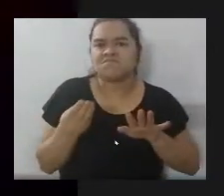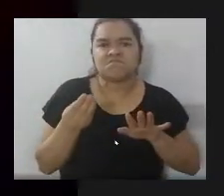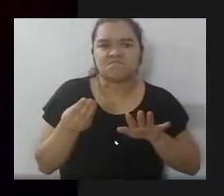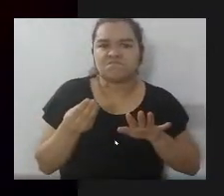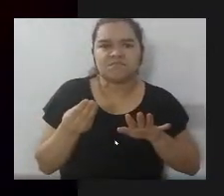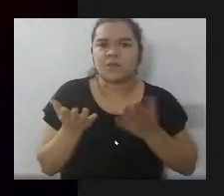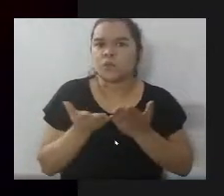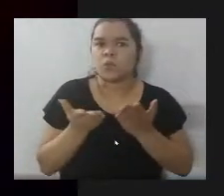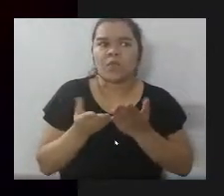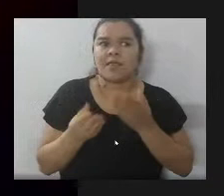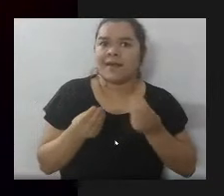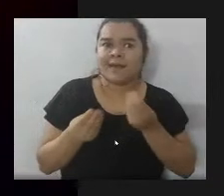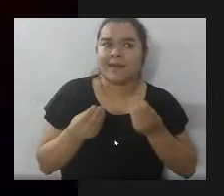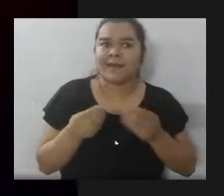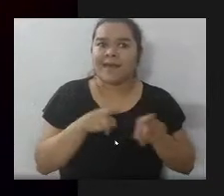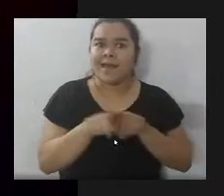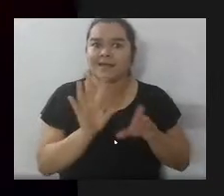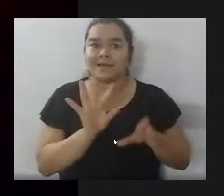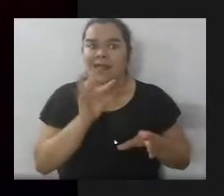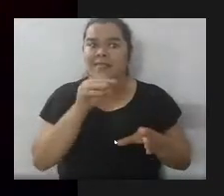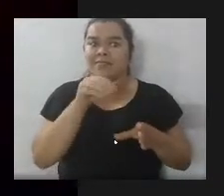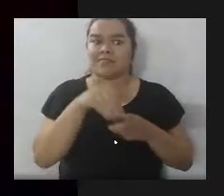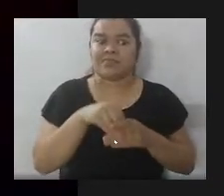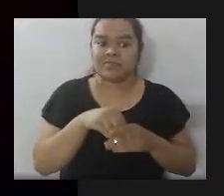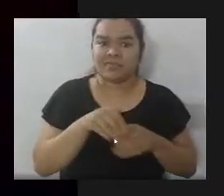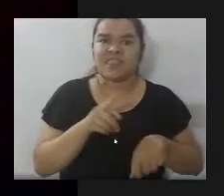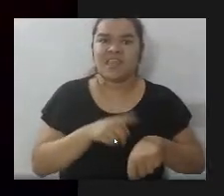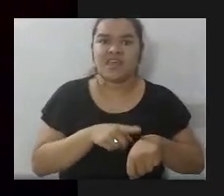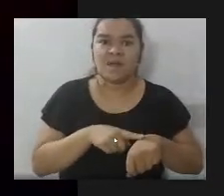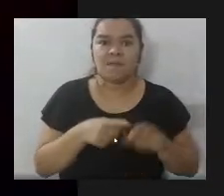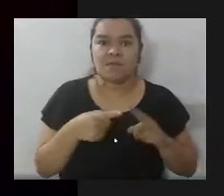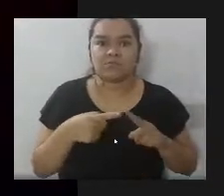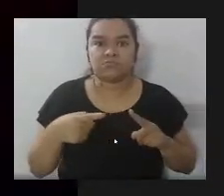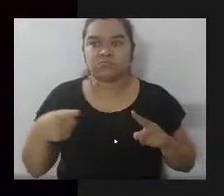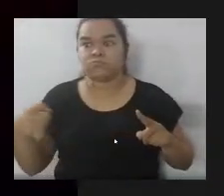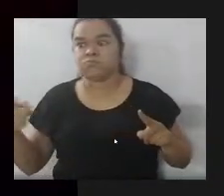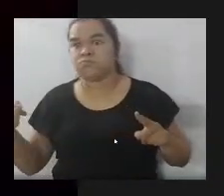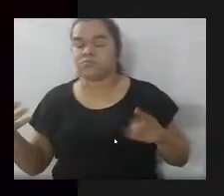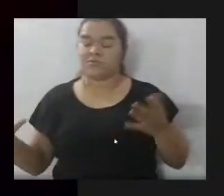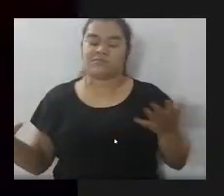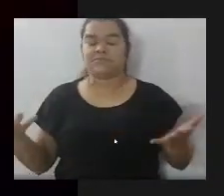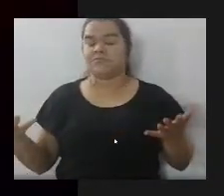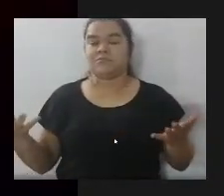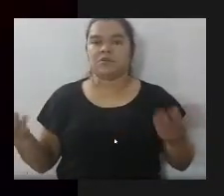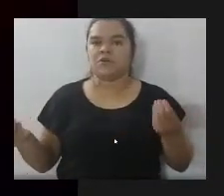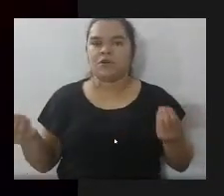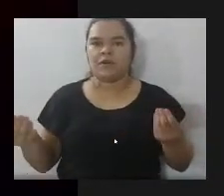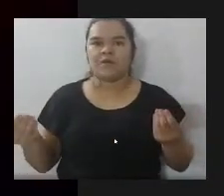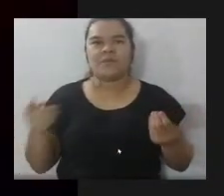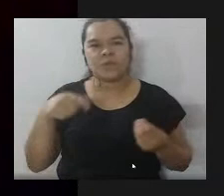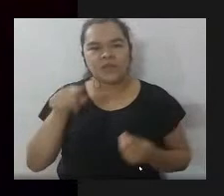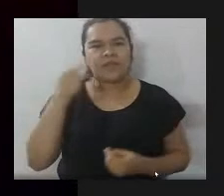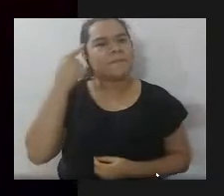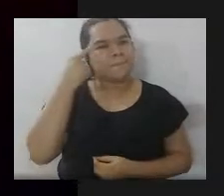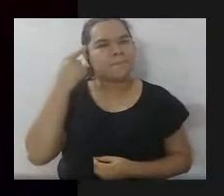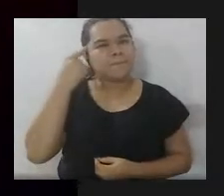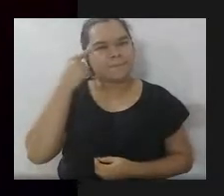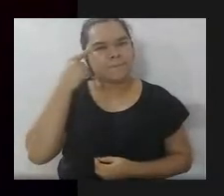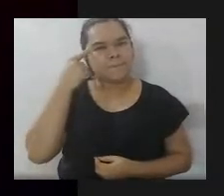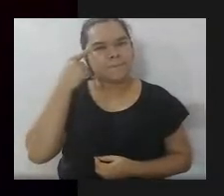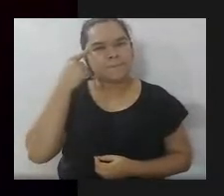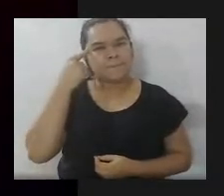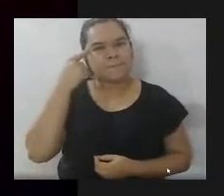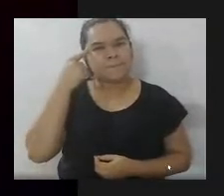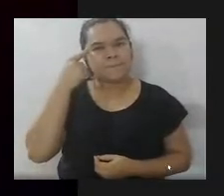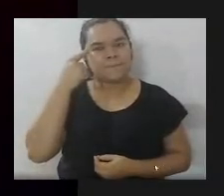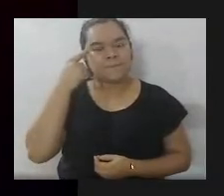carrera, dónde me estoy metiendo, cuánto tiempo me va a llevar para conseguir lo que quiero. Entonces,